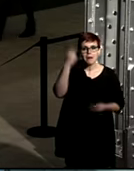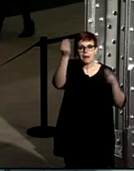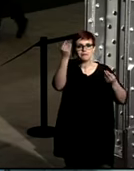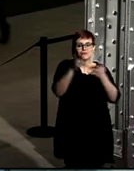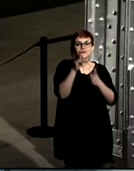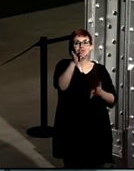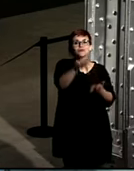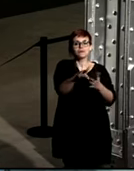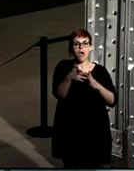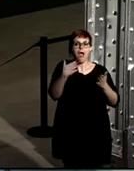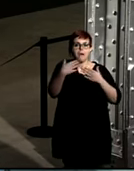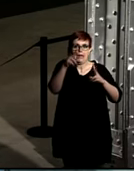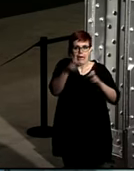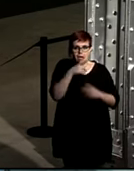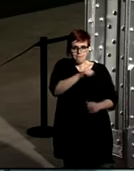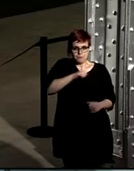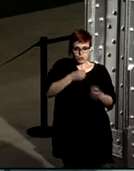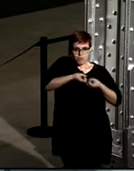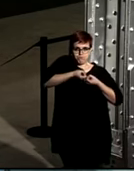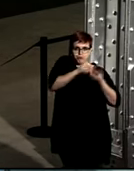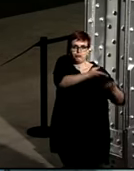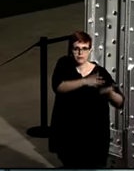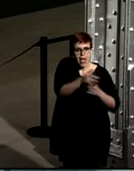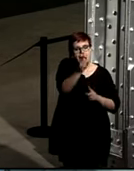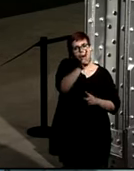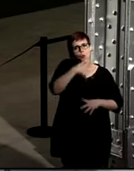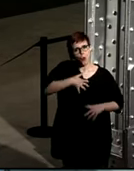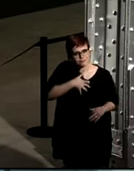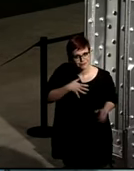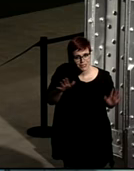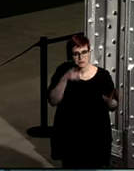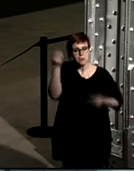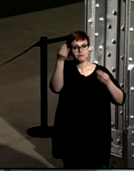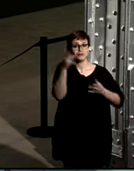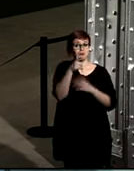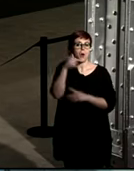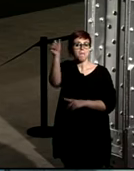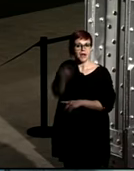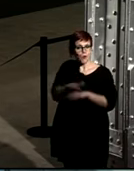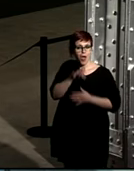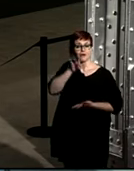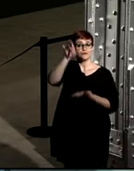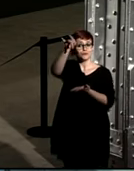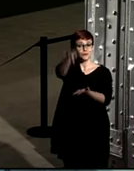de las cosas de uno cuesta mucho más, porque vas tapando y te cuesta mucho más. Yo creo que la siguiente película que escribí en